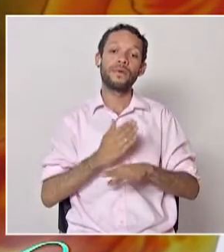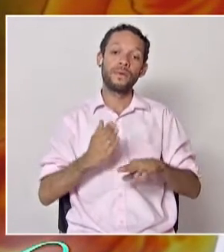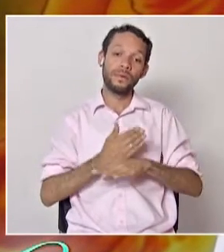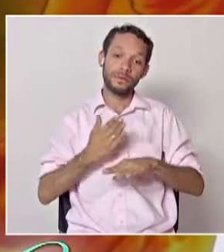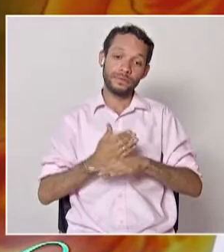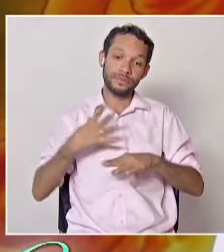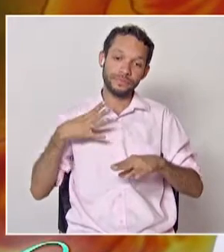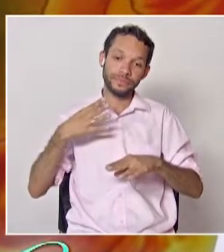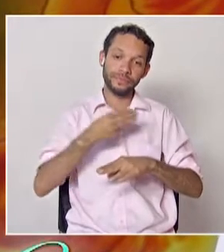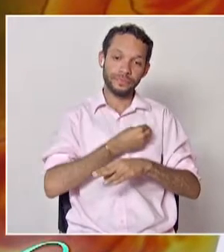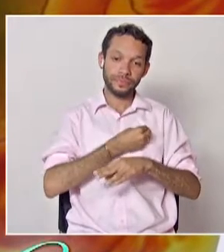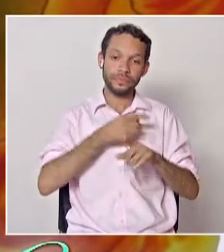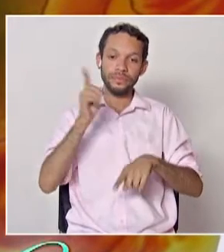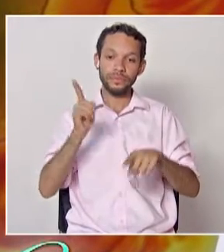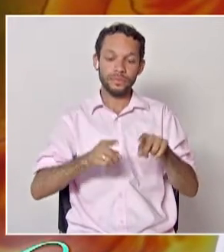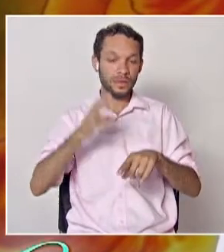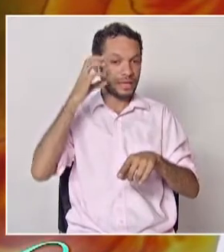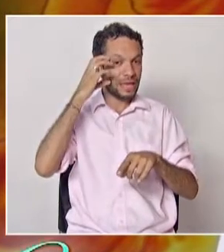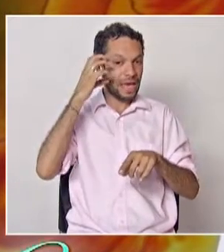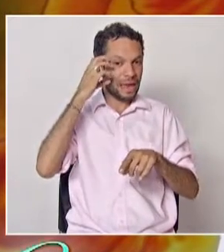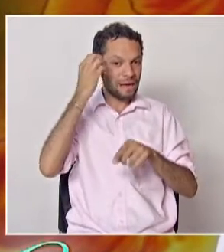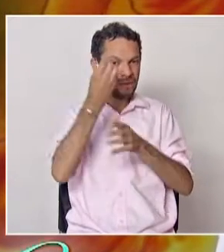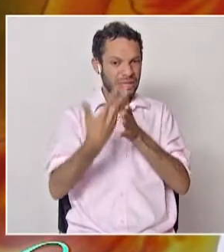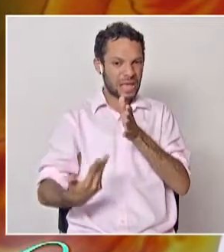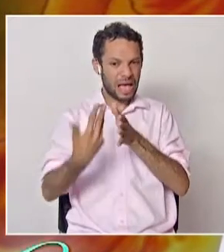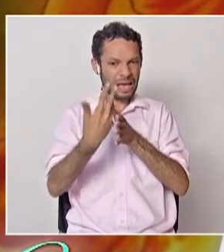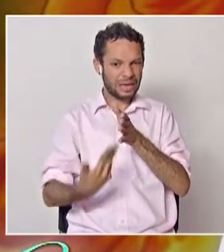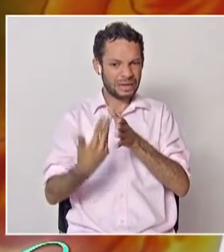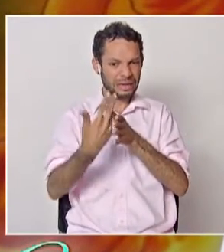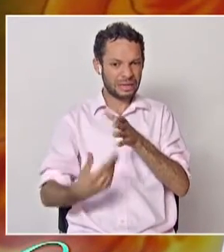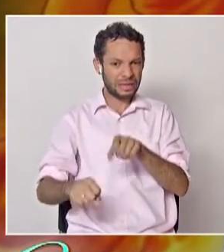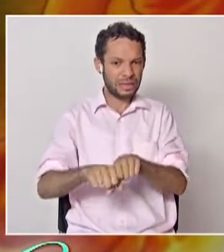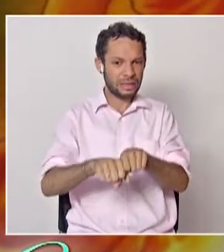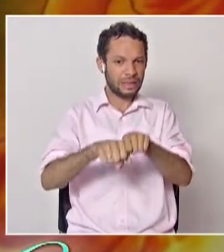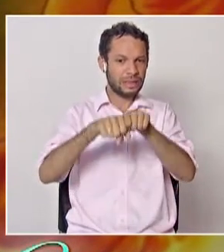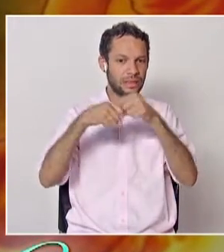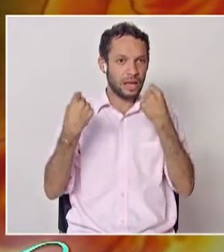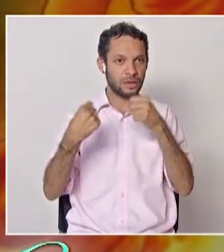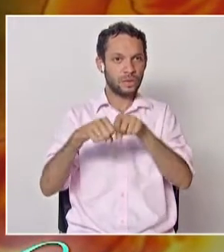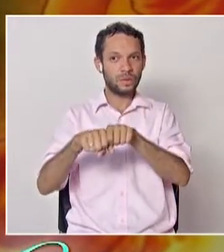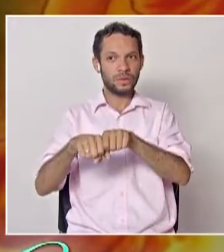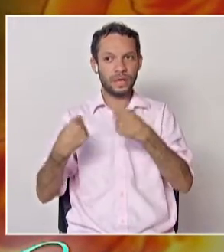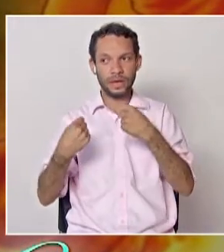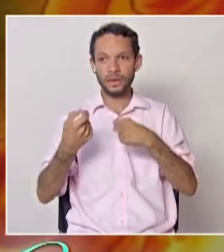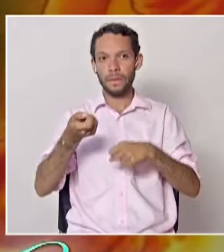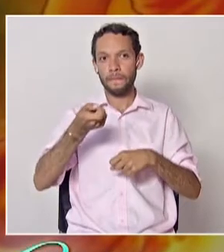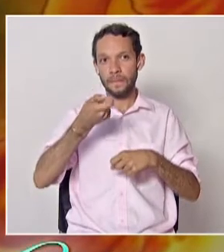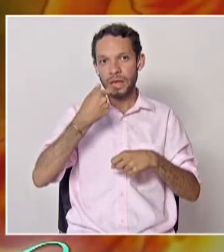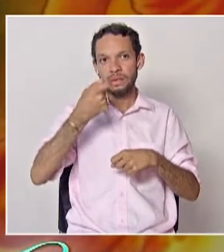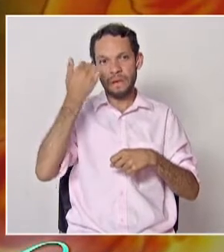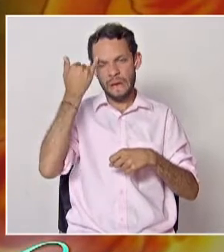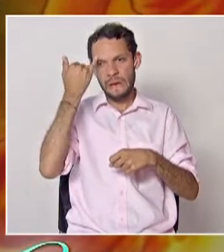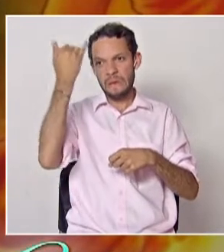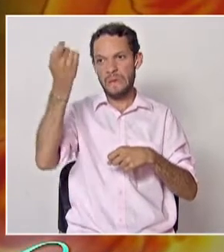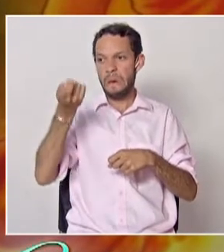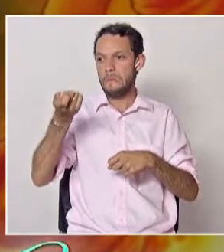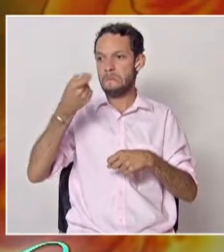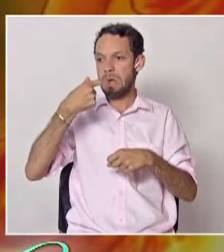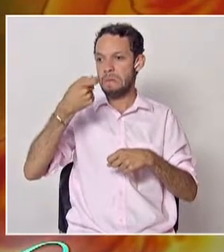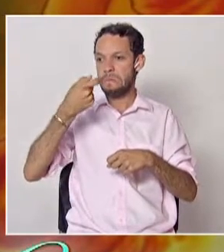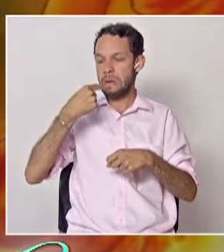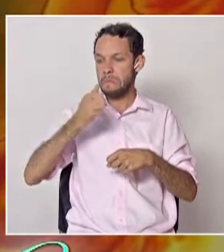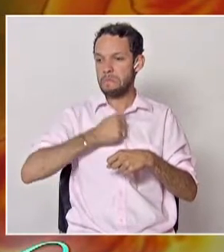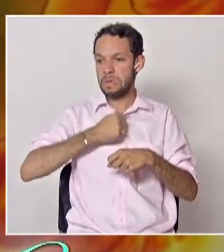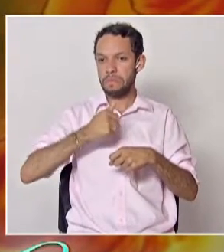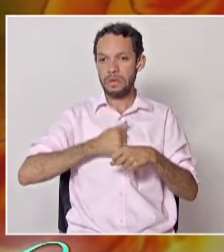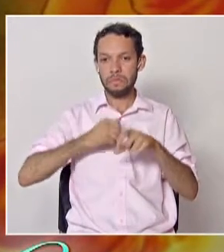cuando tenemos que recibir derrames cerebrales en personas que se están tomando estos analgésicos que la gente está promoviendo en medios de